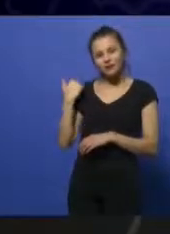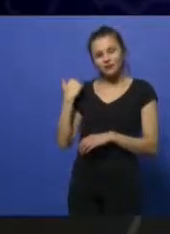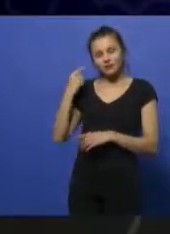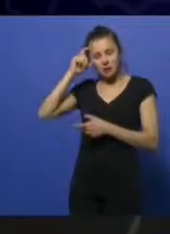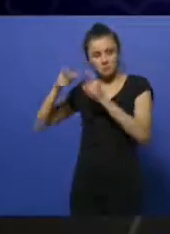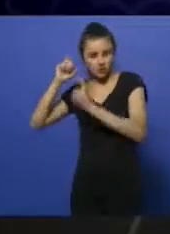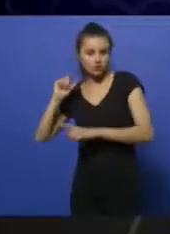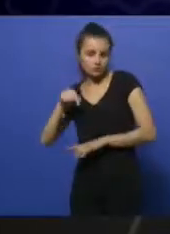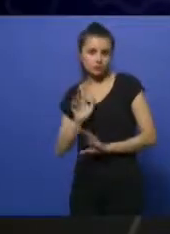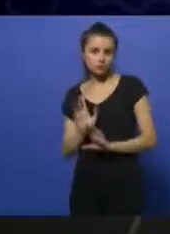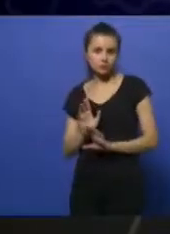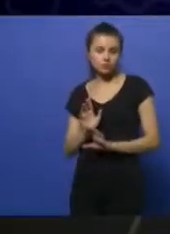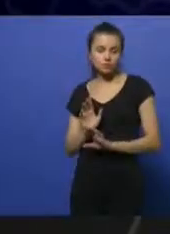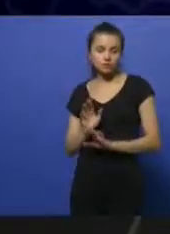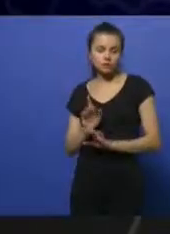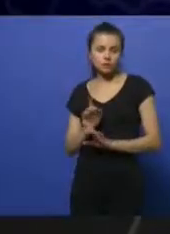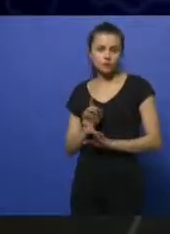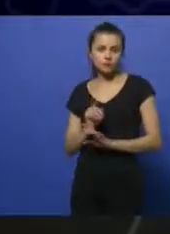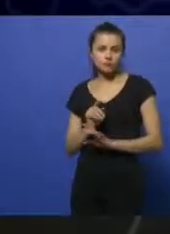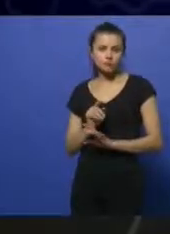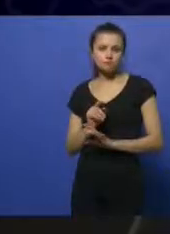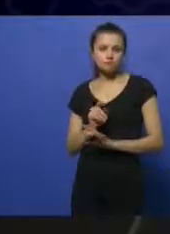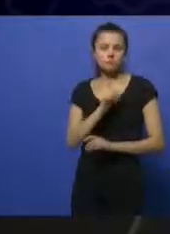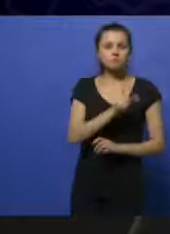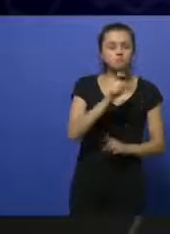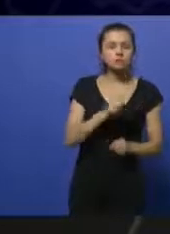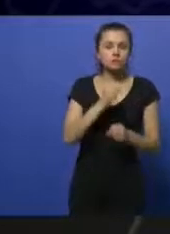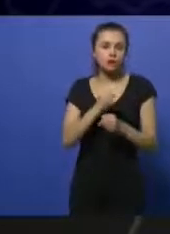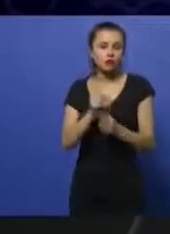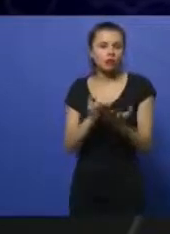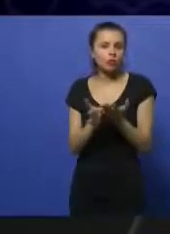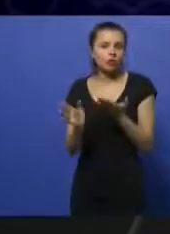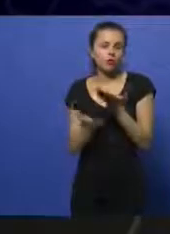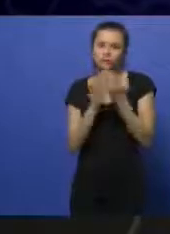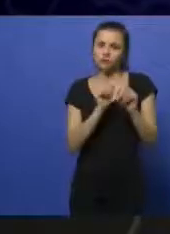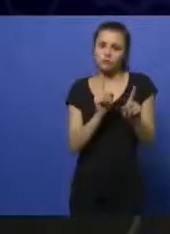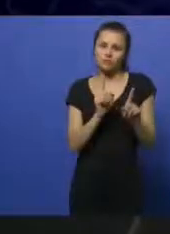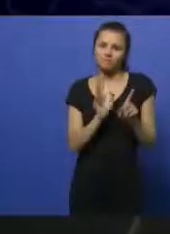cuando dicen no les garantizamos que no haya más despido, eso es prácticamente